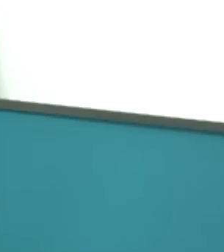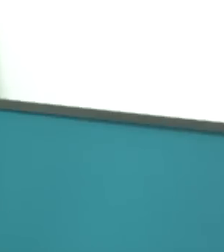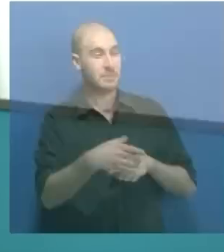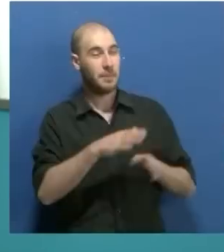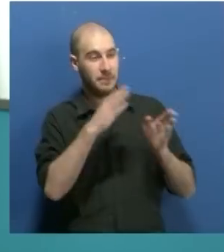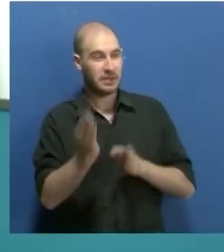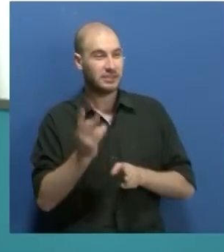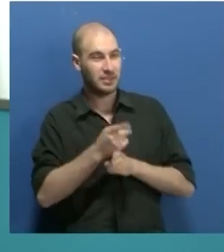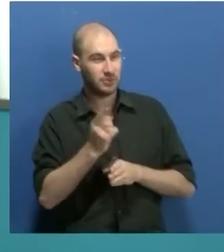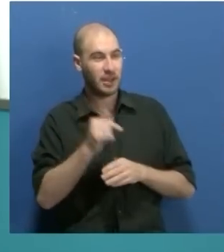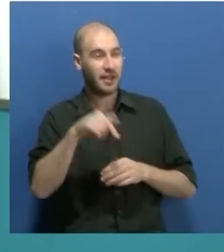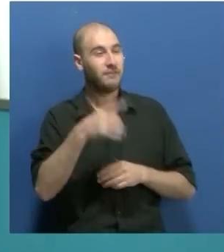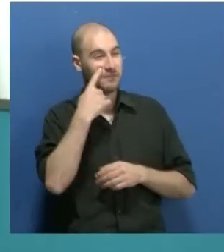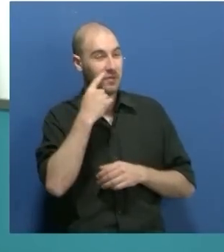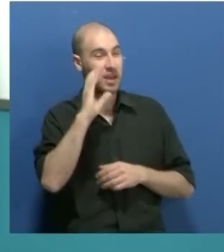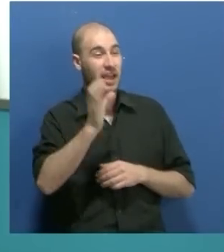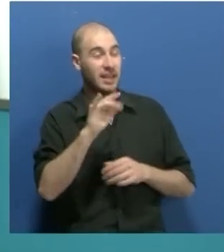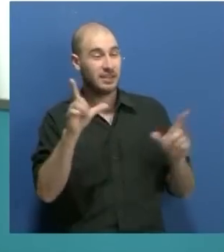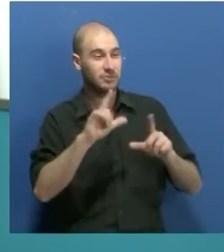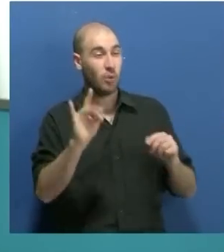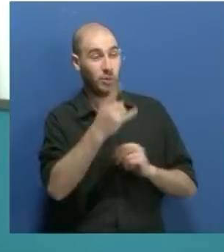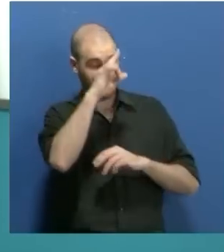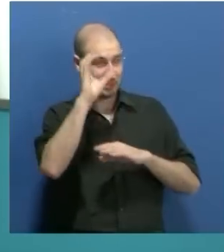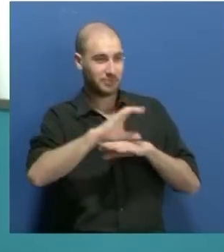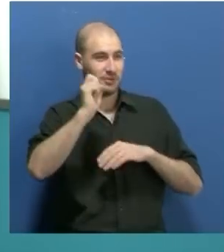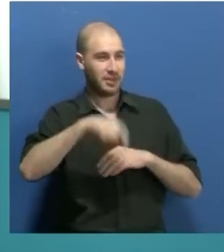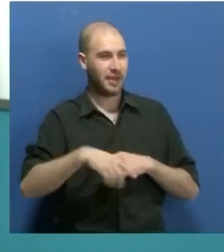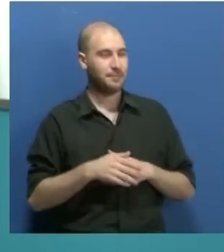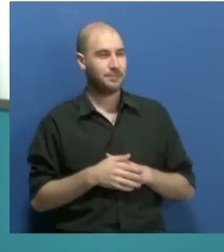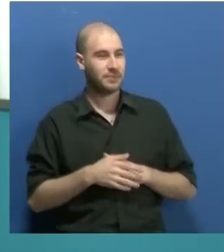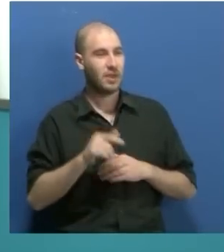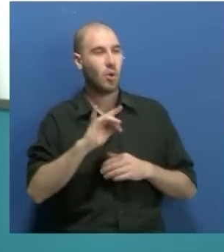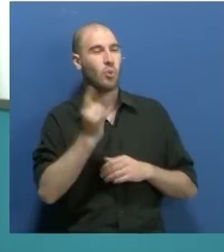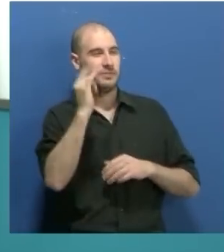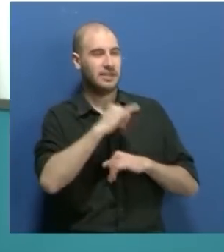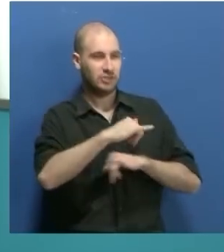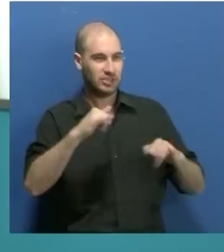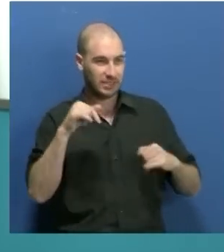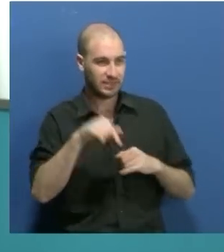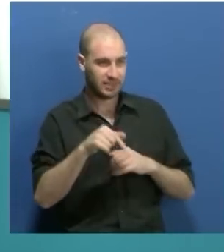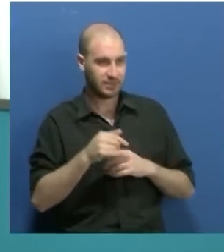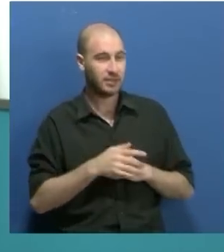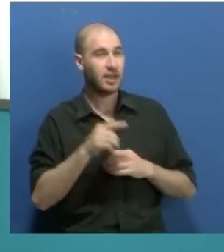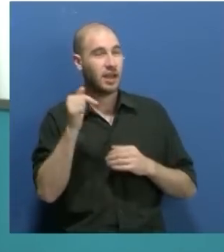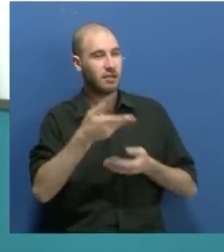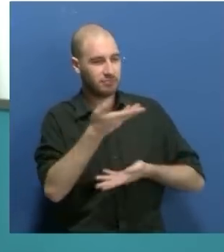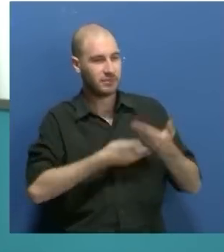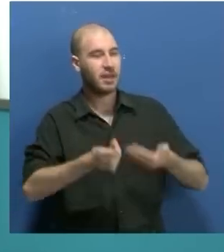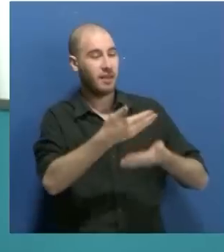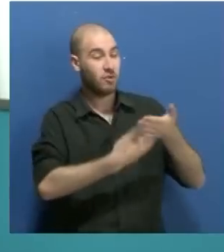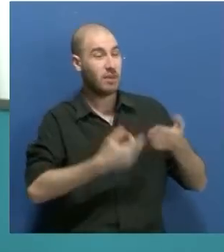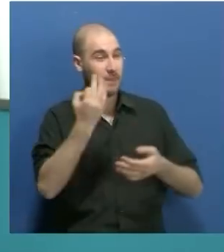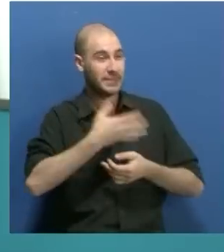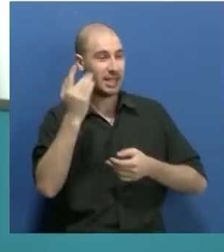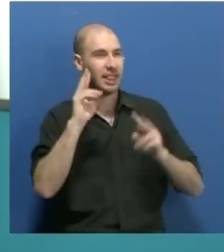Continuamos, segundo bloque, estamos en vivo en el canal de televisión de la Universidad Nacional de Cuyo, en Unidiversidad Noticias, compartiendo este informe